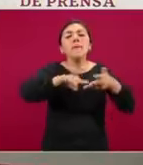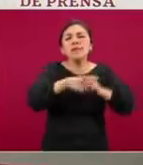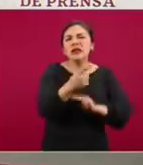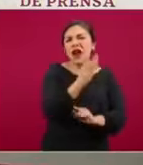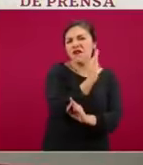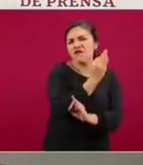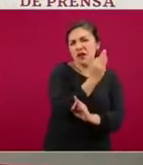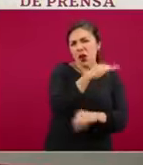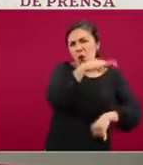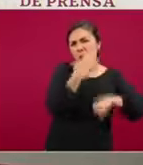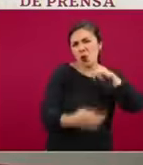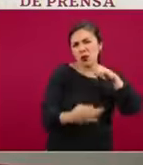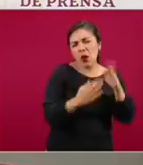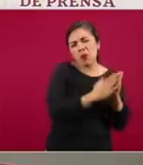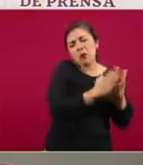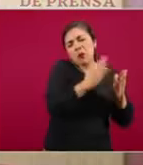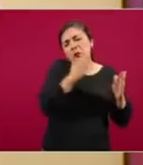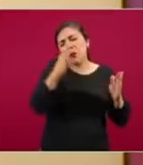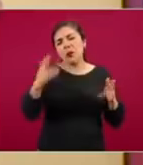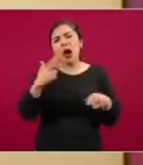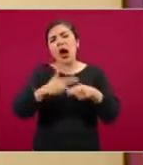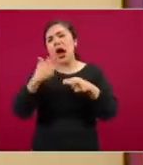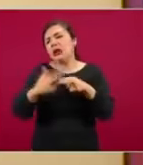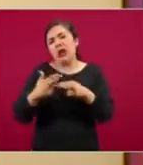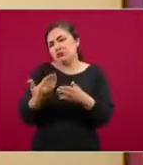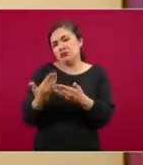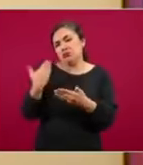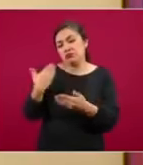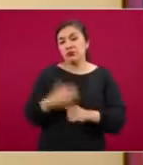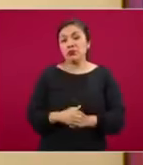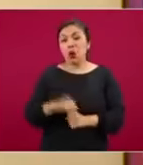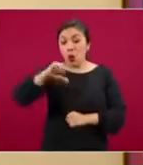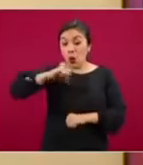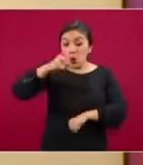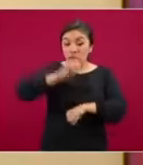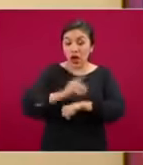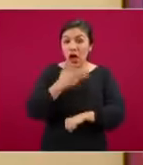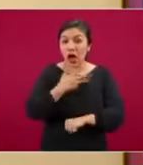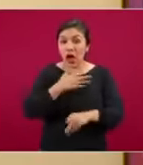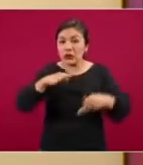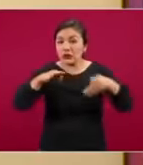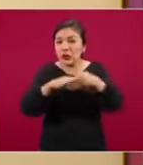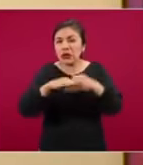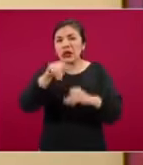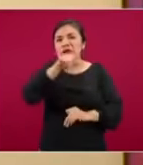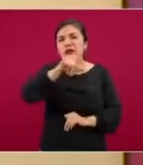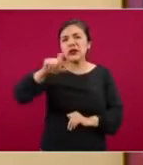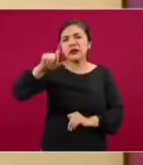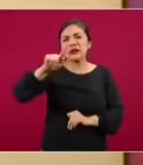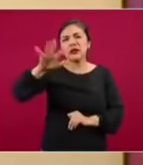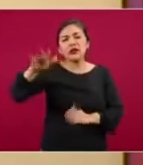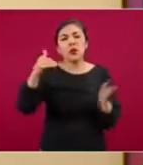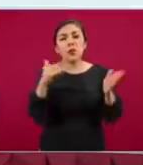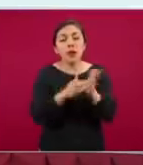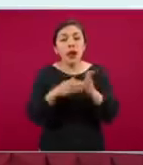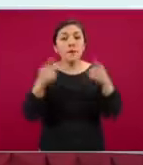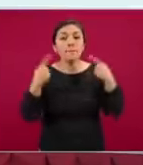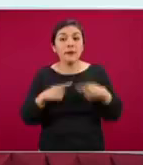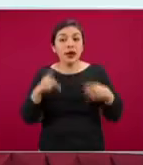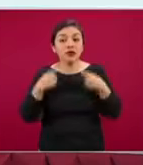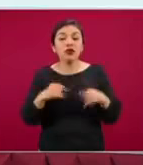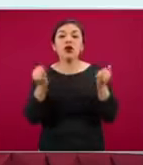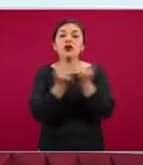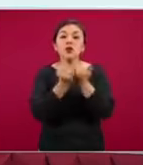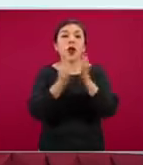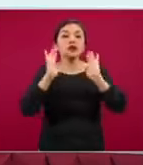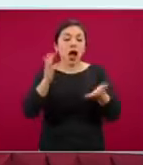febrero, de cuando inició la epidemia en México. El día de hoy son prácticamente o casi 775,000 las personas que también